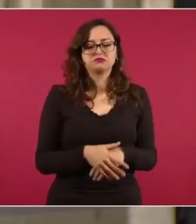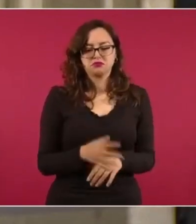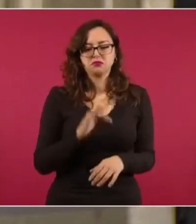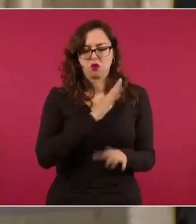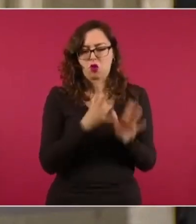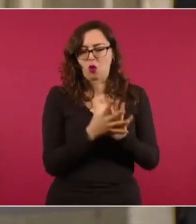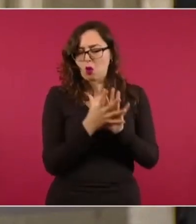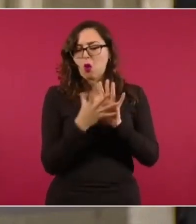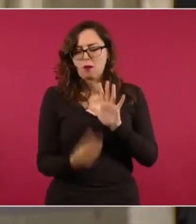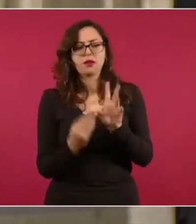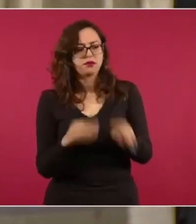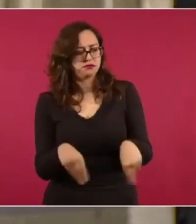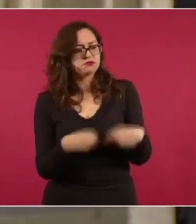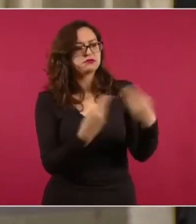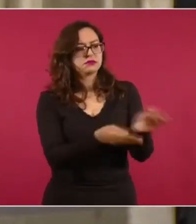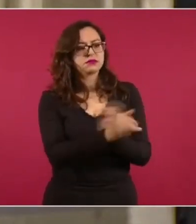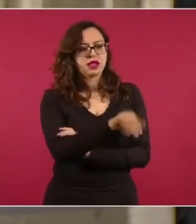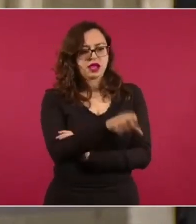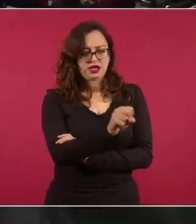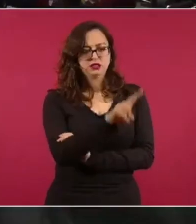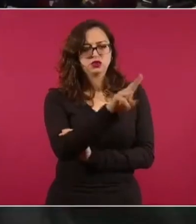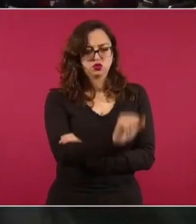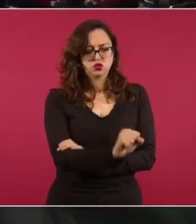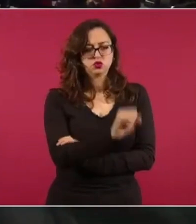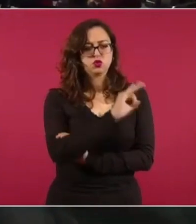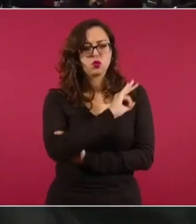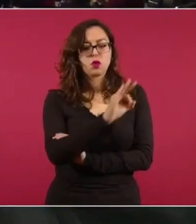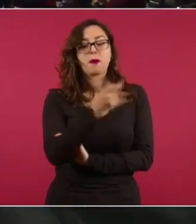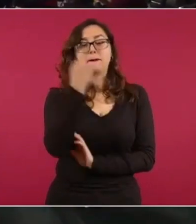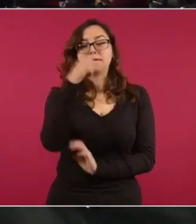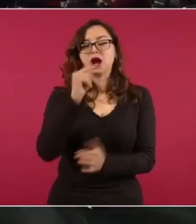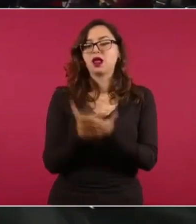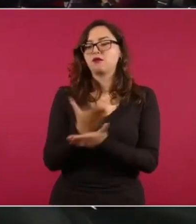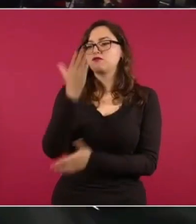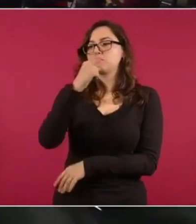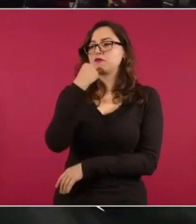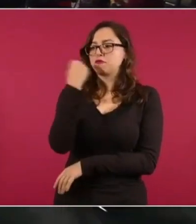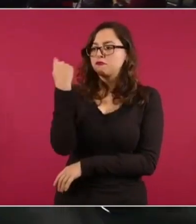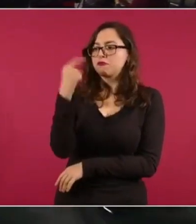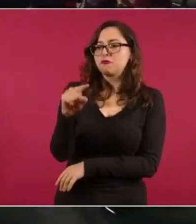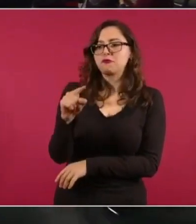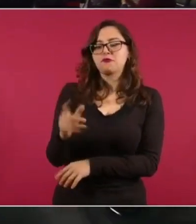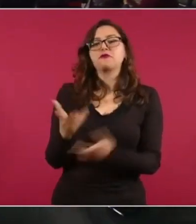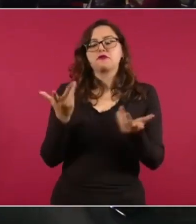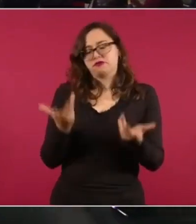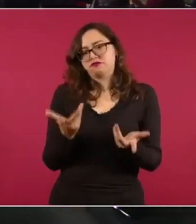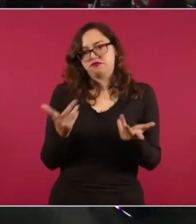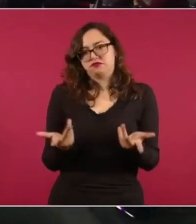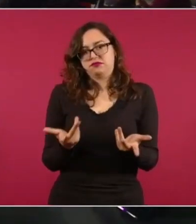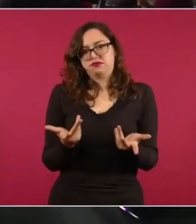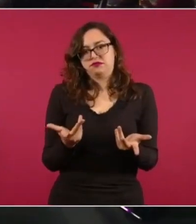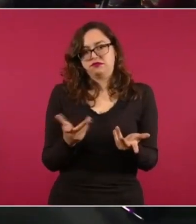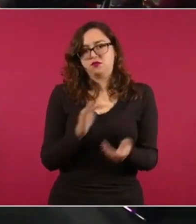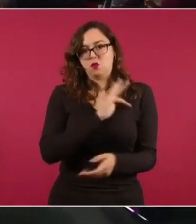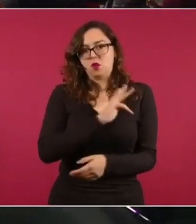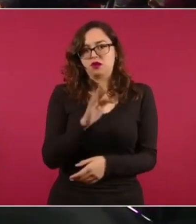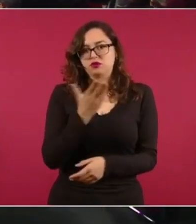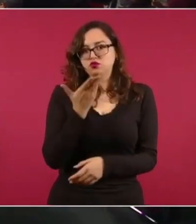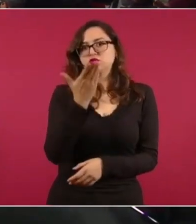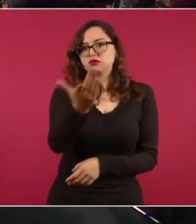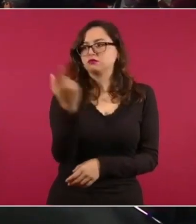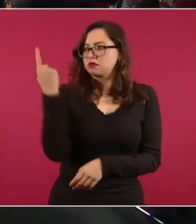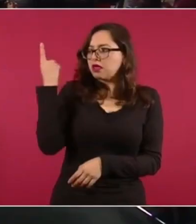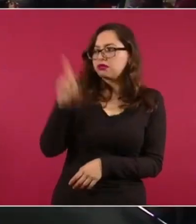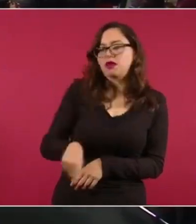Ramírez para que se turne a las instancias correspondientes y se proceda conforme a sus instrucciones, señor